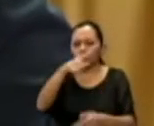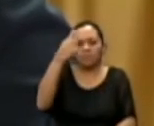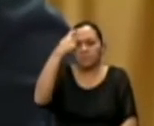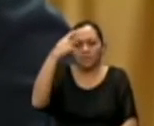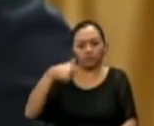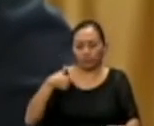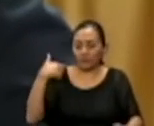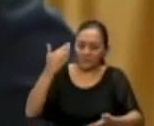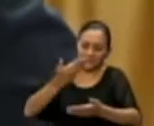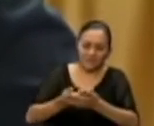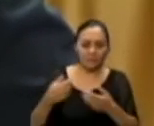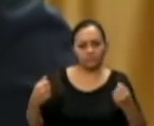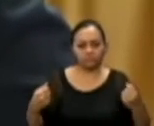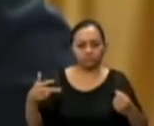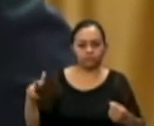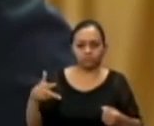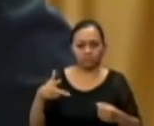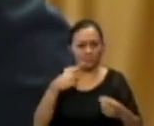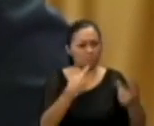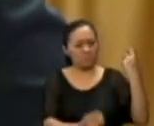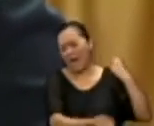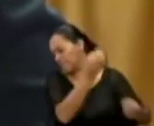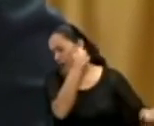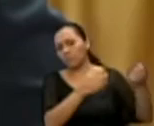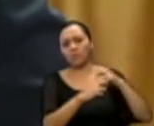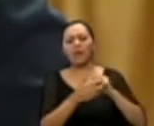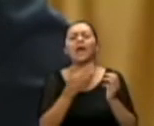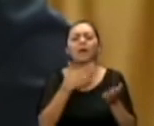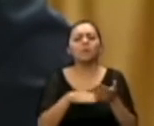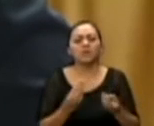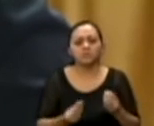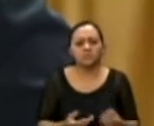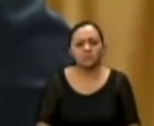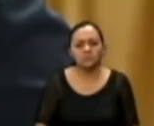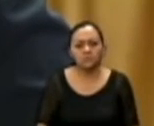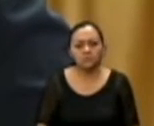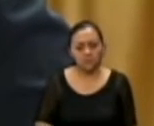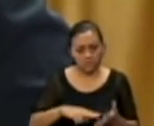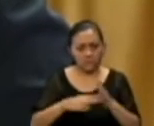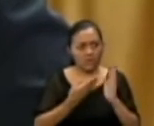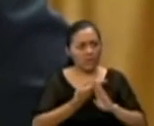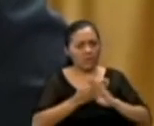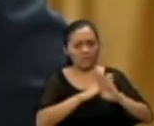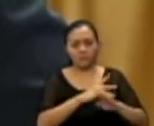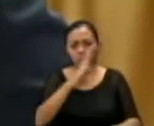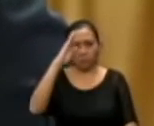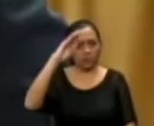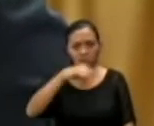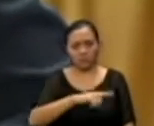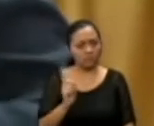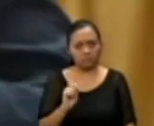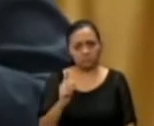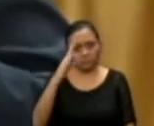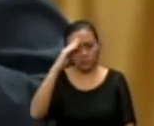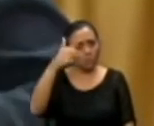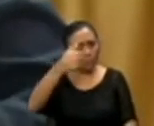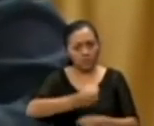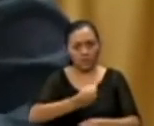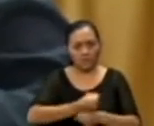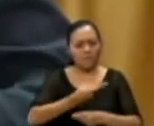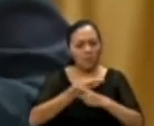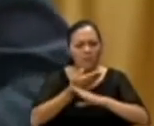que verá segura producir la mejor defensa parece no es la fuerza pública que ha actuado extraordinariamente bien en la fuerza ciudadana